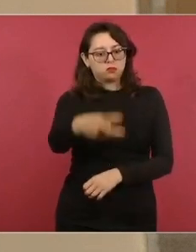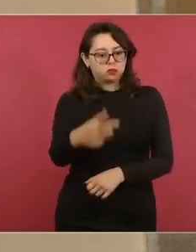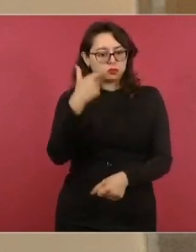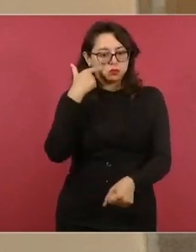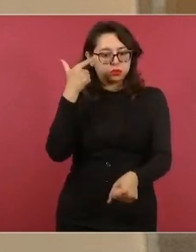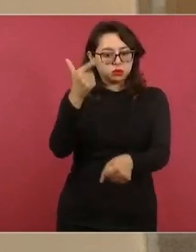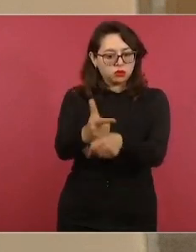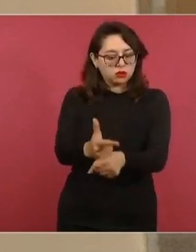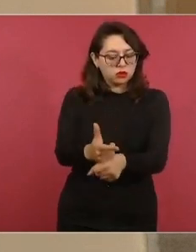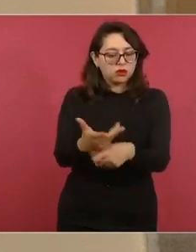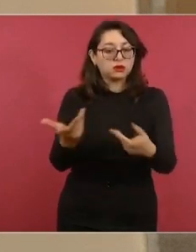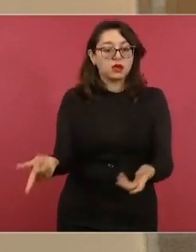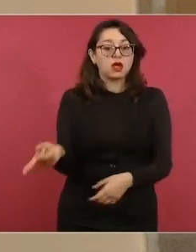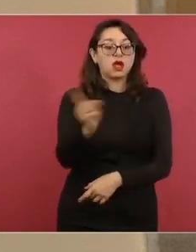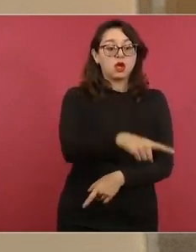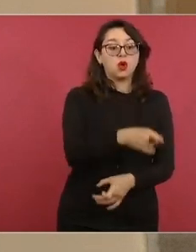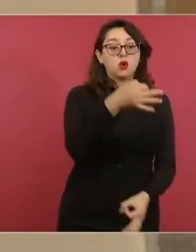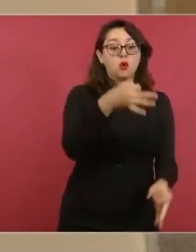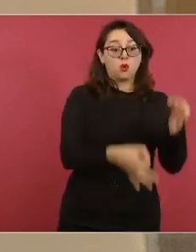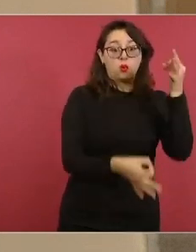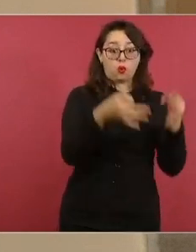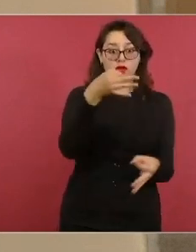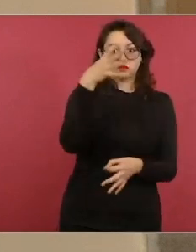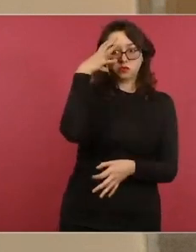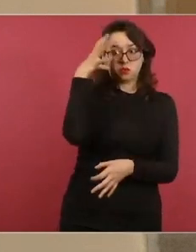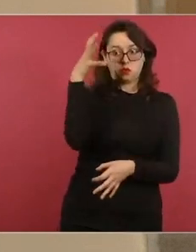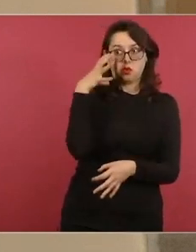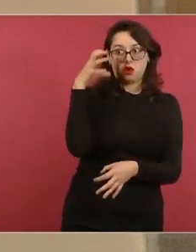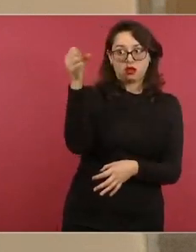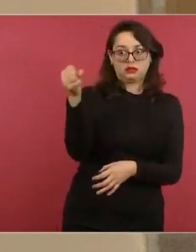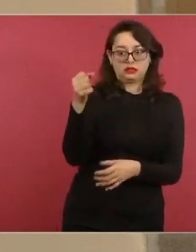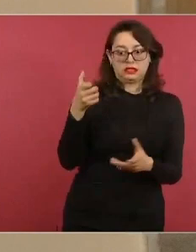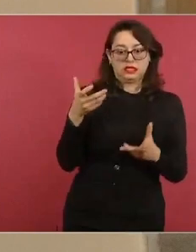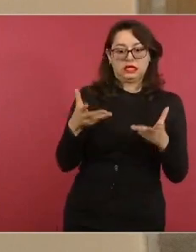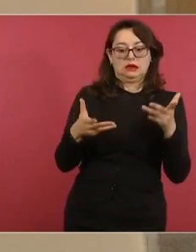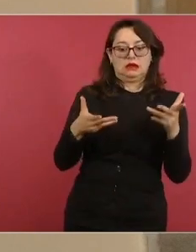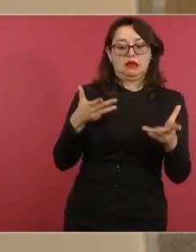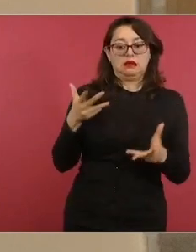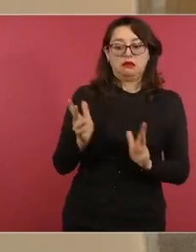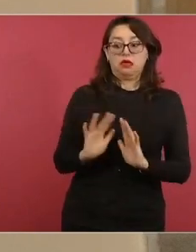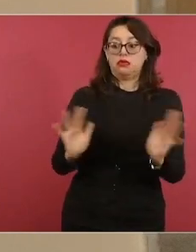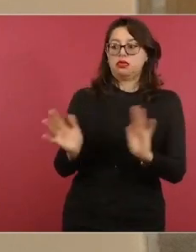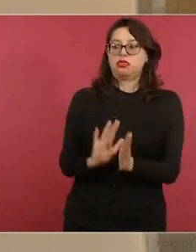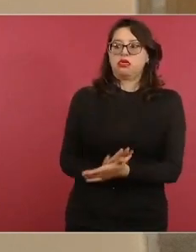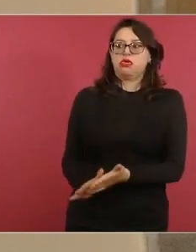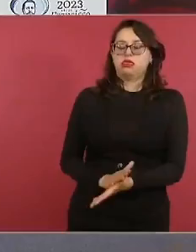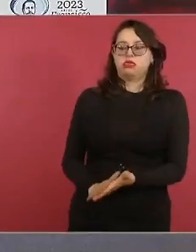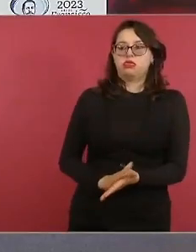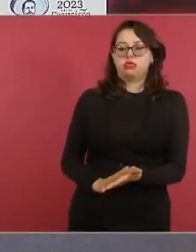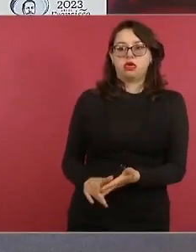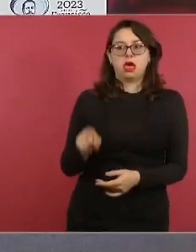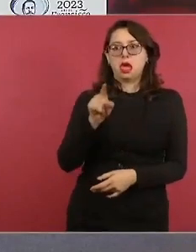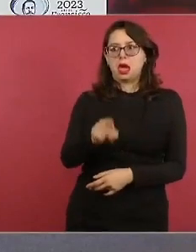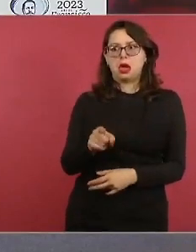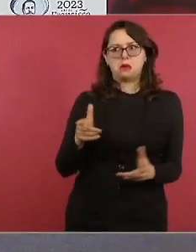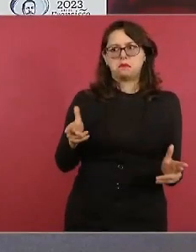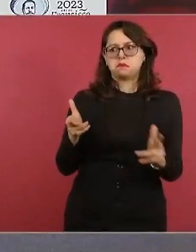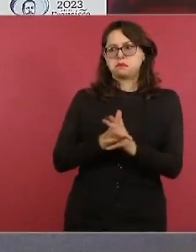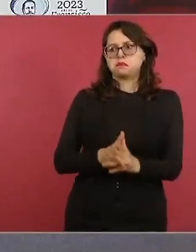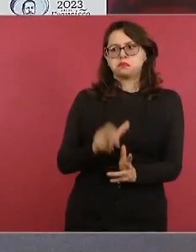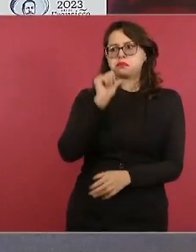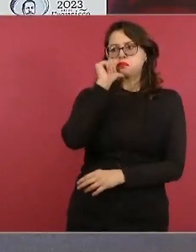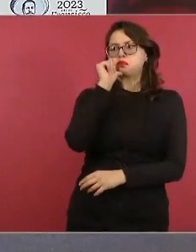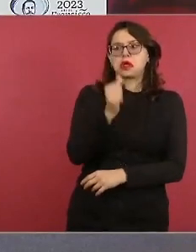feminicidio y declaró de manera anticipada que la muerte de Ariadna había sido ocasionada por